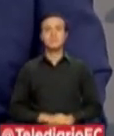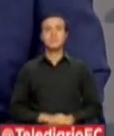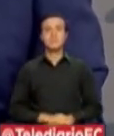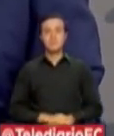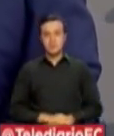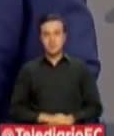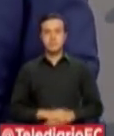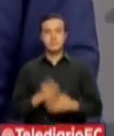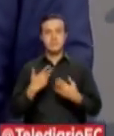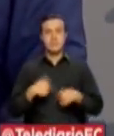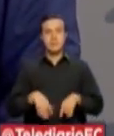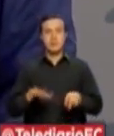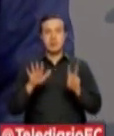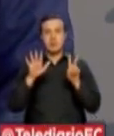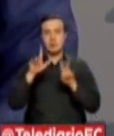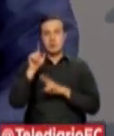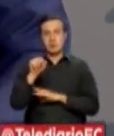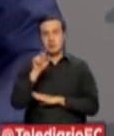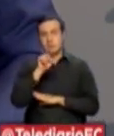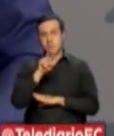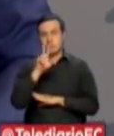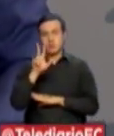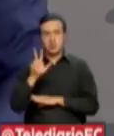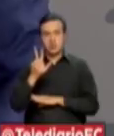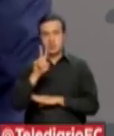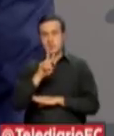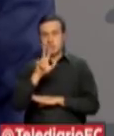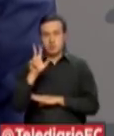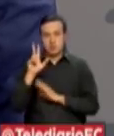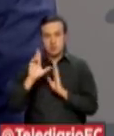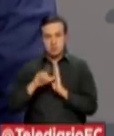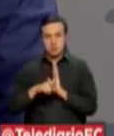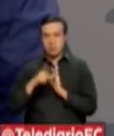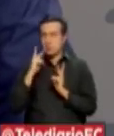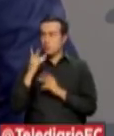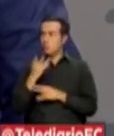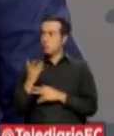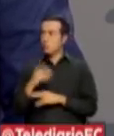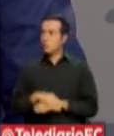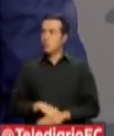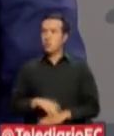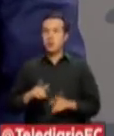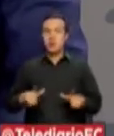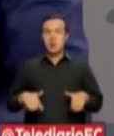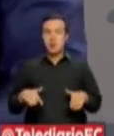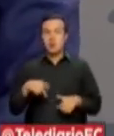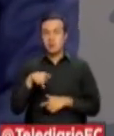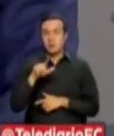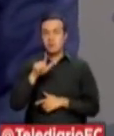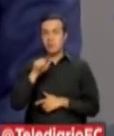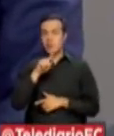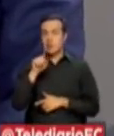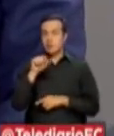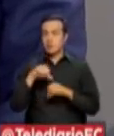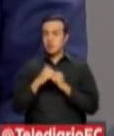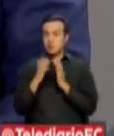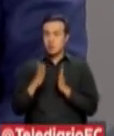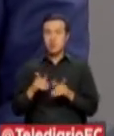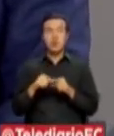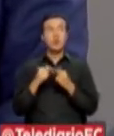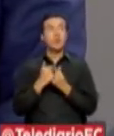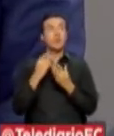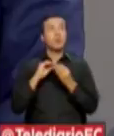son las 7 de la mañana con 23 minutos se encuentra con nosotros le emplaza asambleísta de alianza país